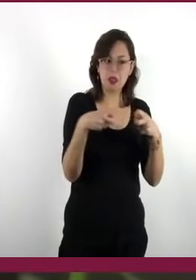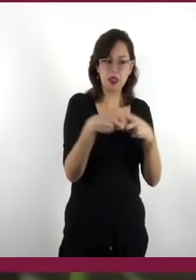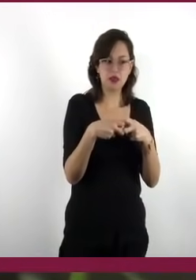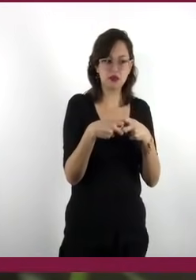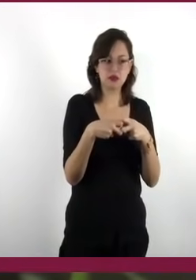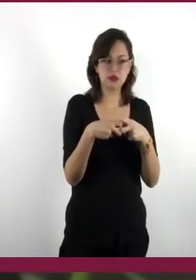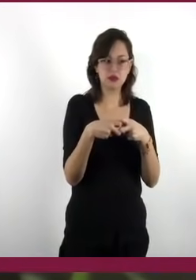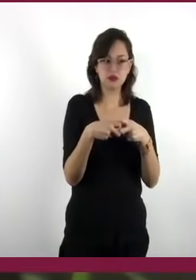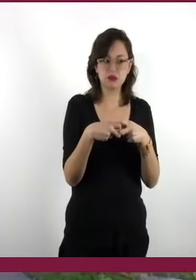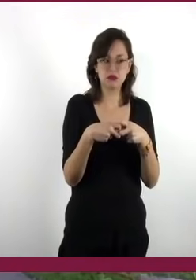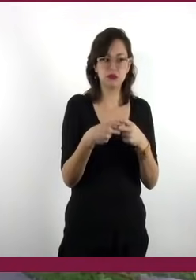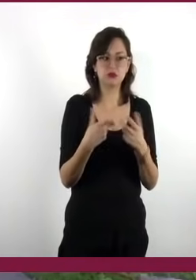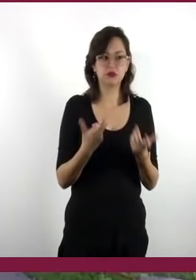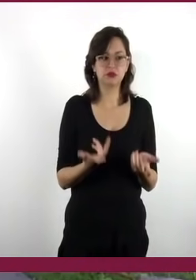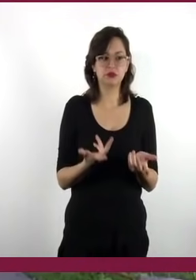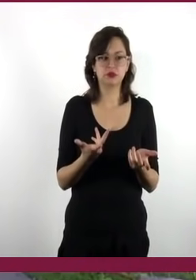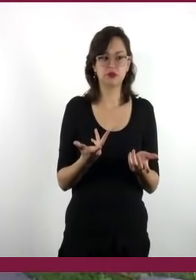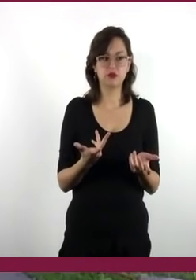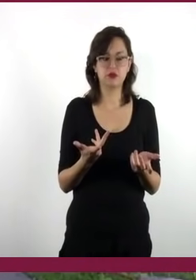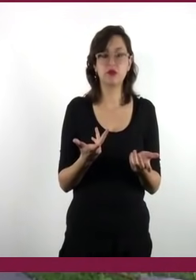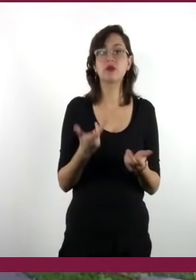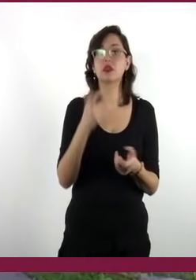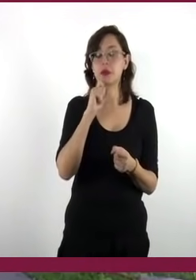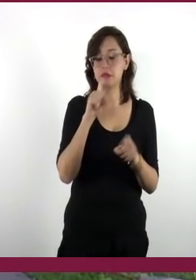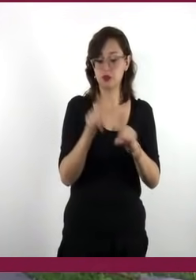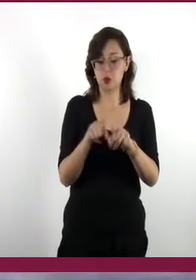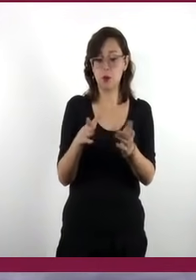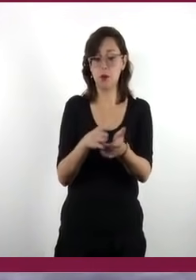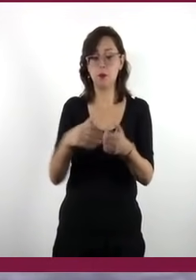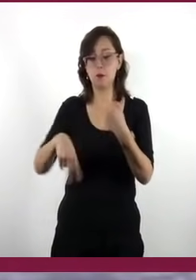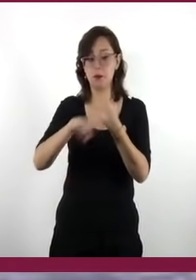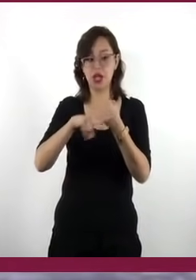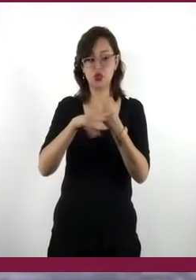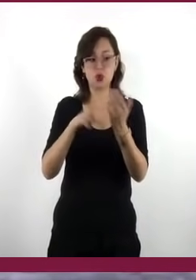papel, un vaso de papel, y este es un popote hecho de semilla de agave.